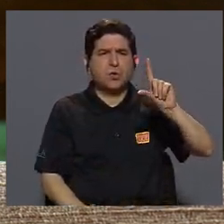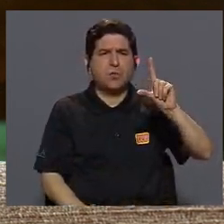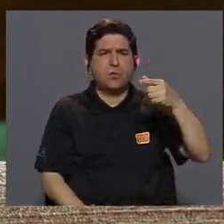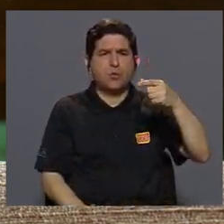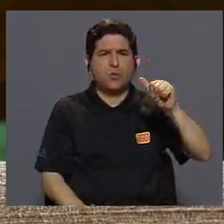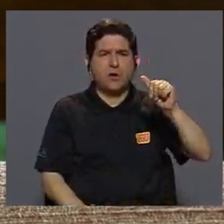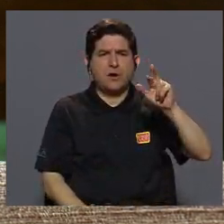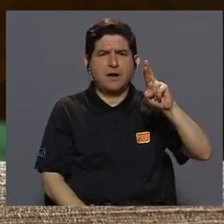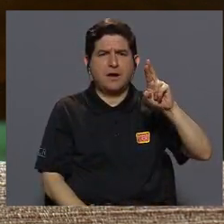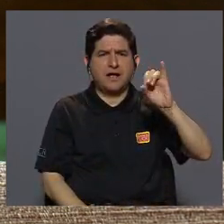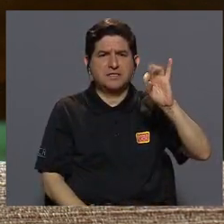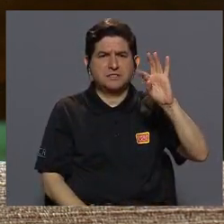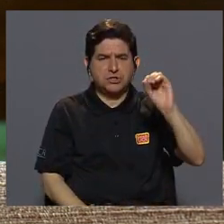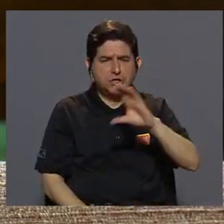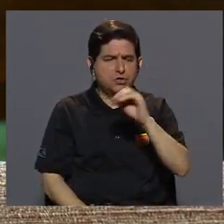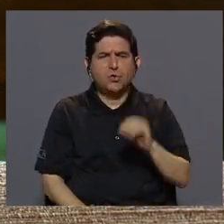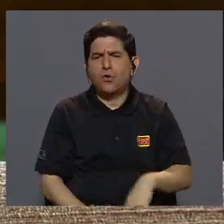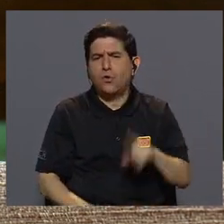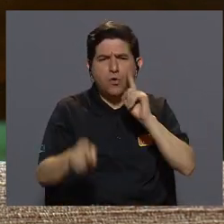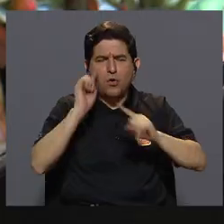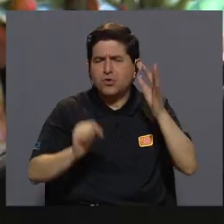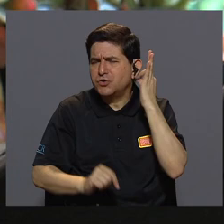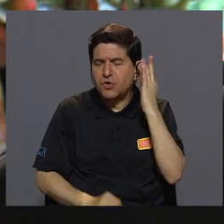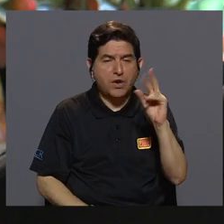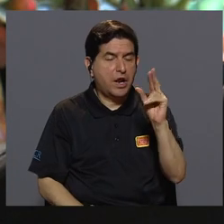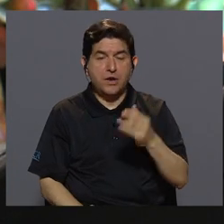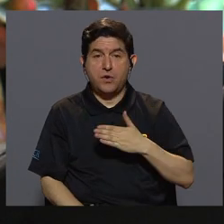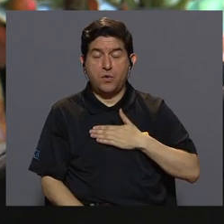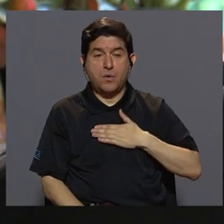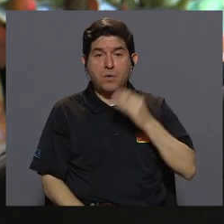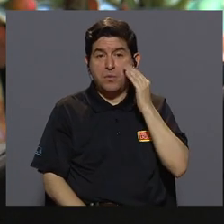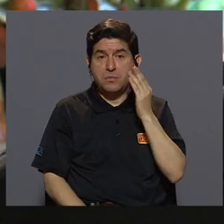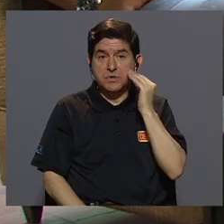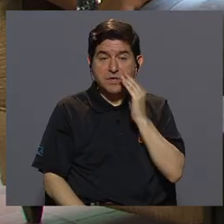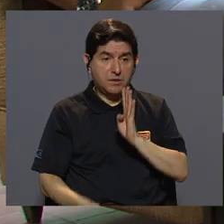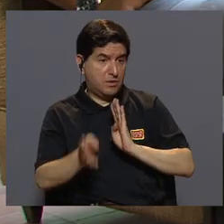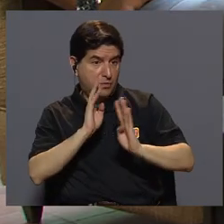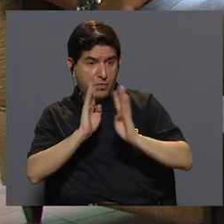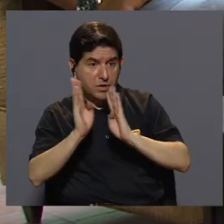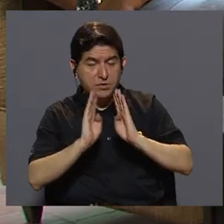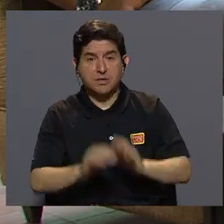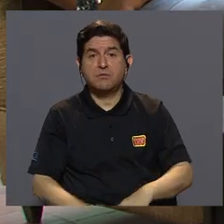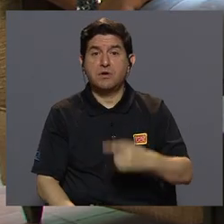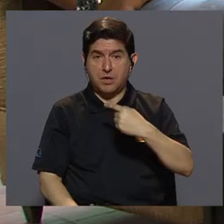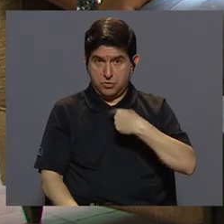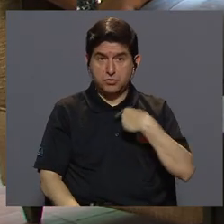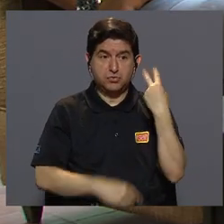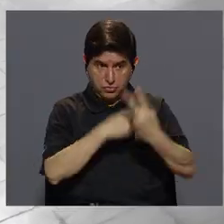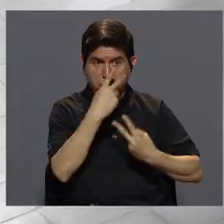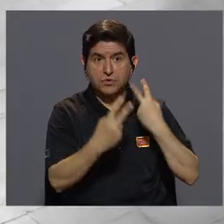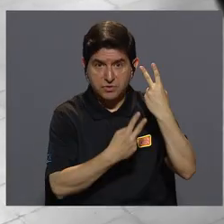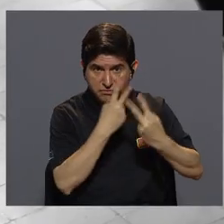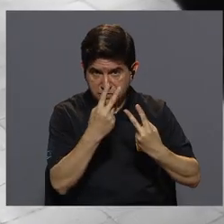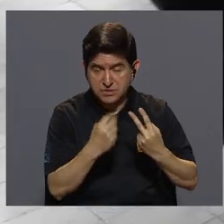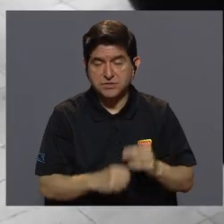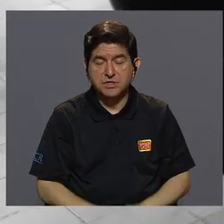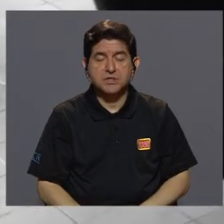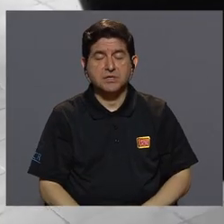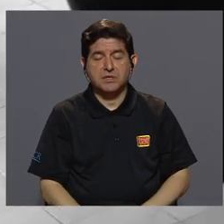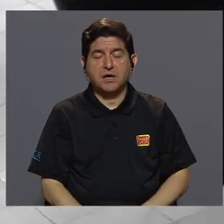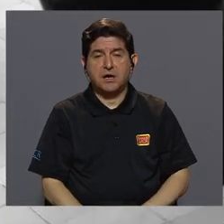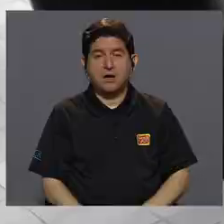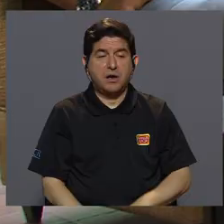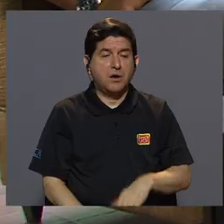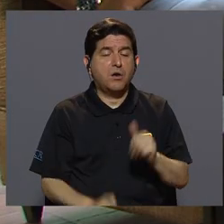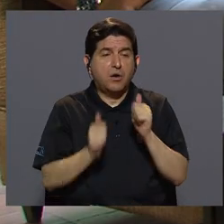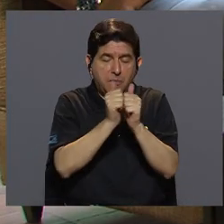La Llorona, ni de nada. No, no, lo que me contaban mis abuelos, cuando yo los visitaba, con papá